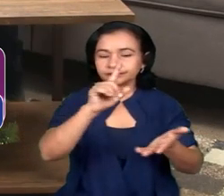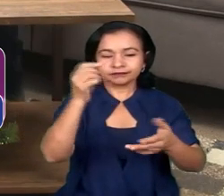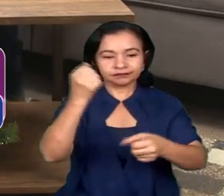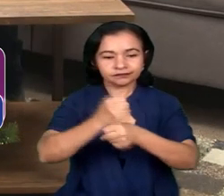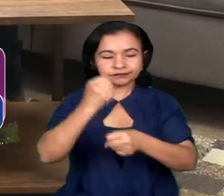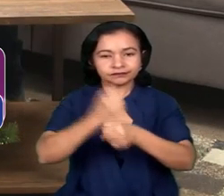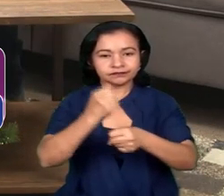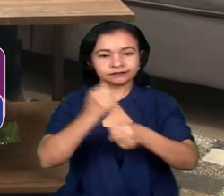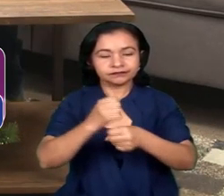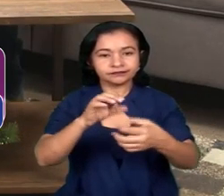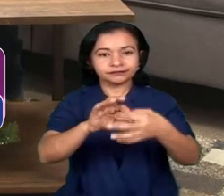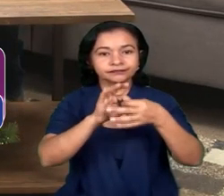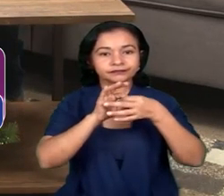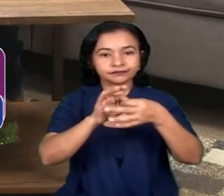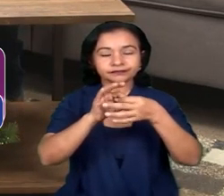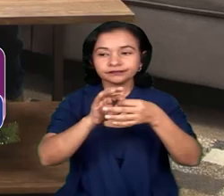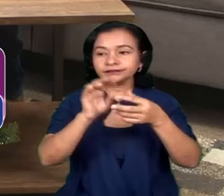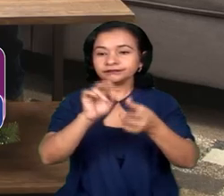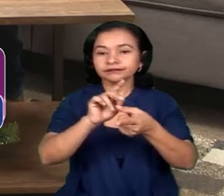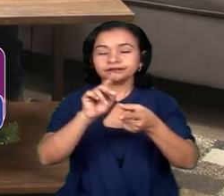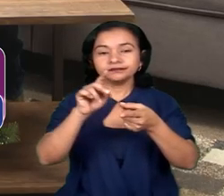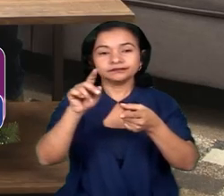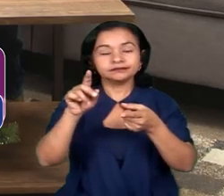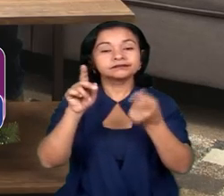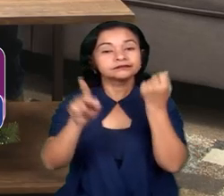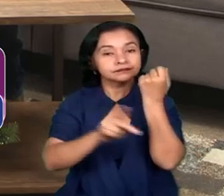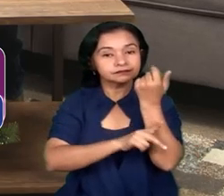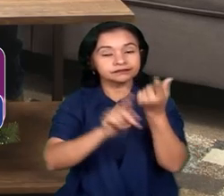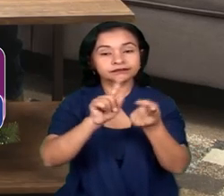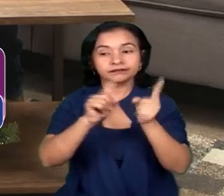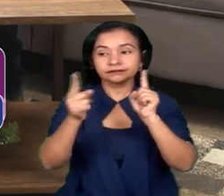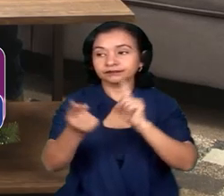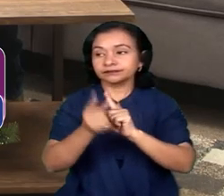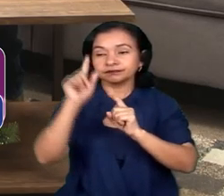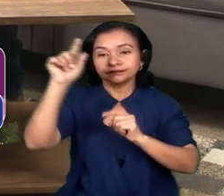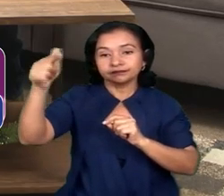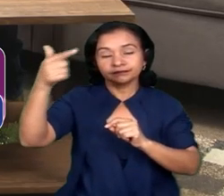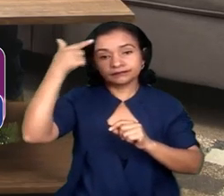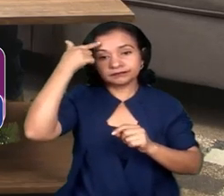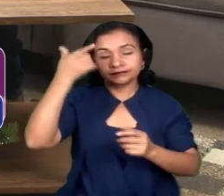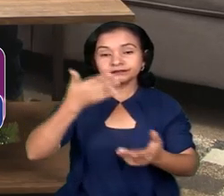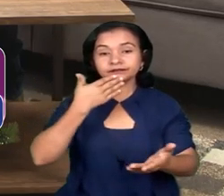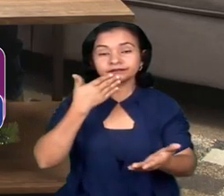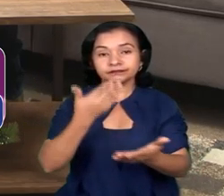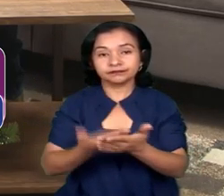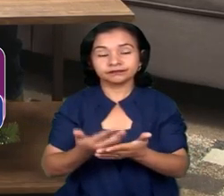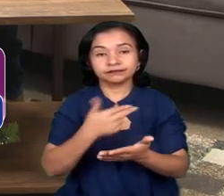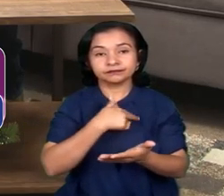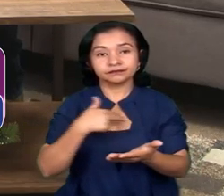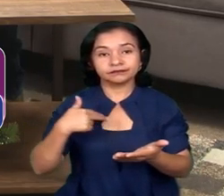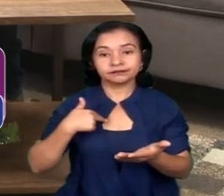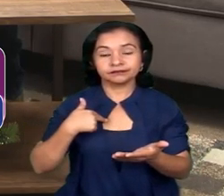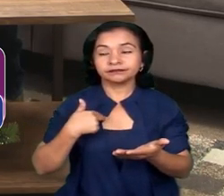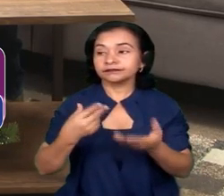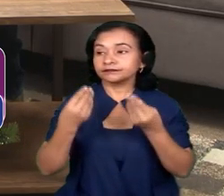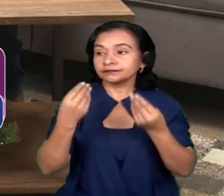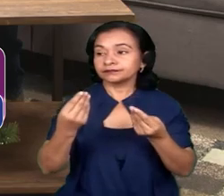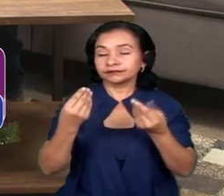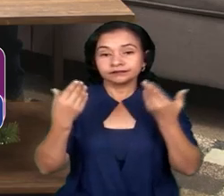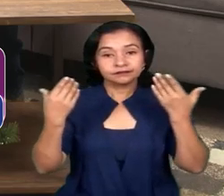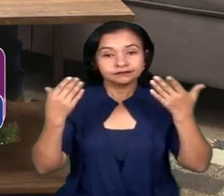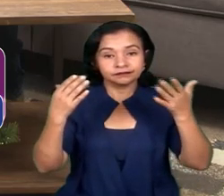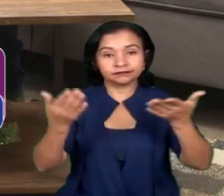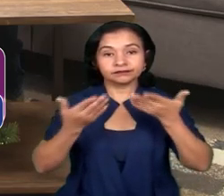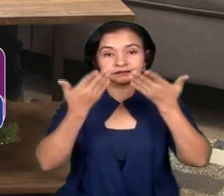mano a mano para sacar a nuestro país y este gobierno que tenemos que agradecerle porque ha venido dando, digamos, tantos beneficios